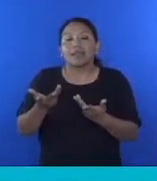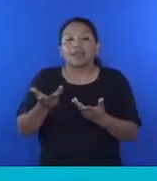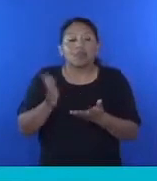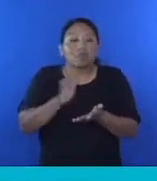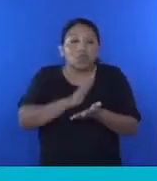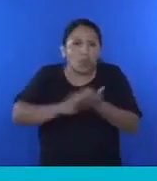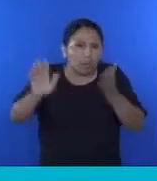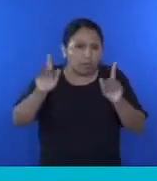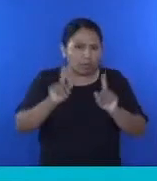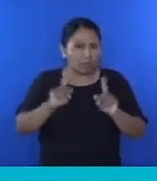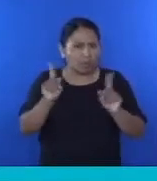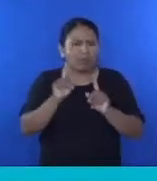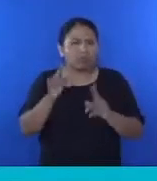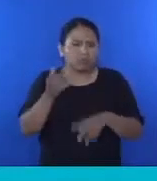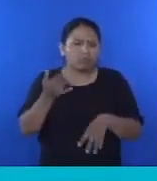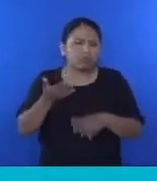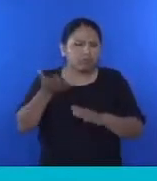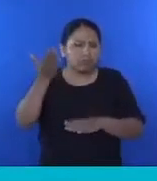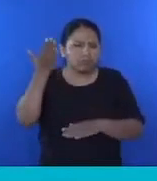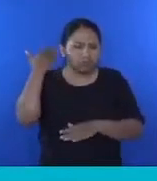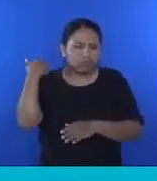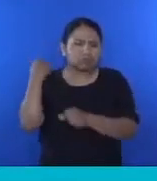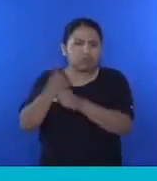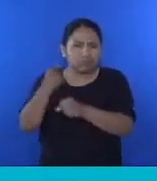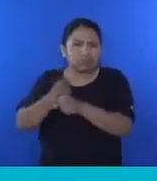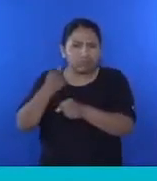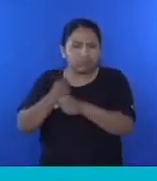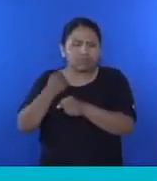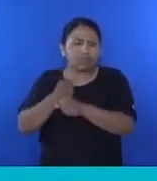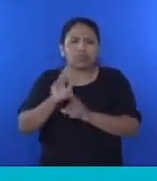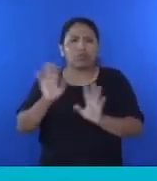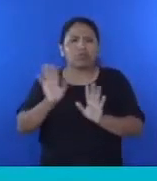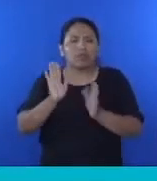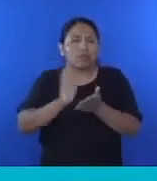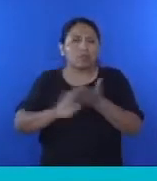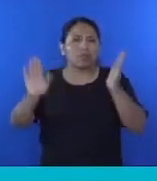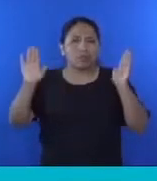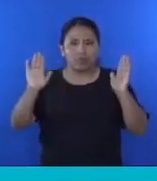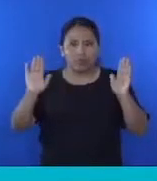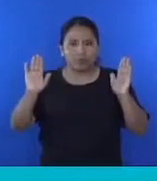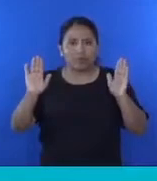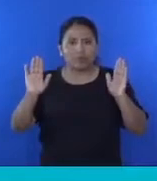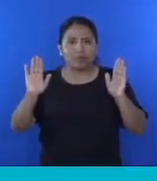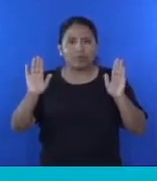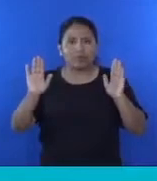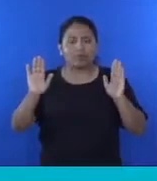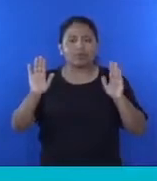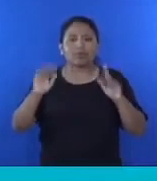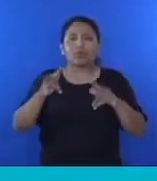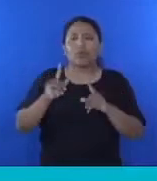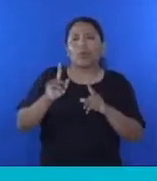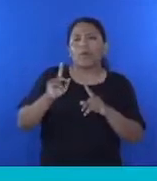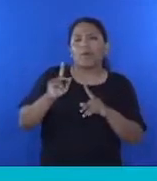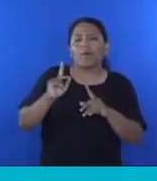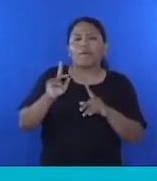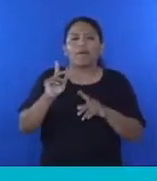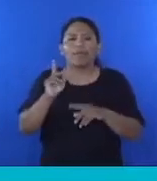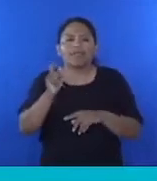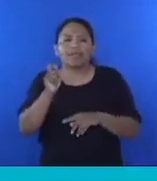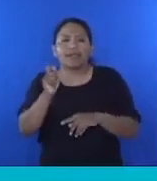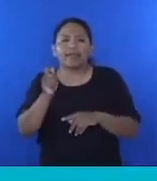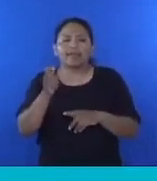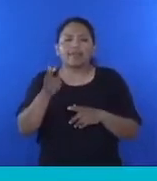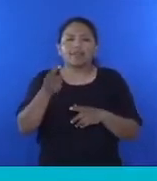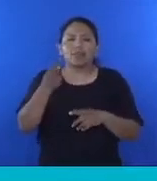algo nuevo, sino que ya se venía trabajando con anterioridad, es decir, no tiene que ver con quienes conducen